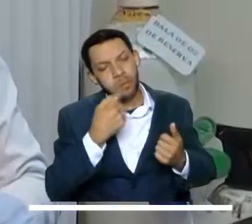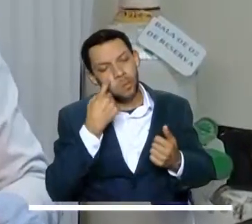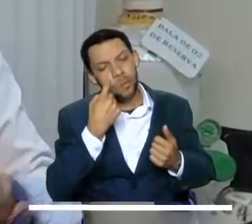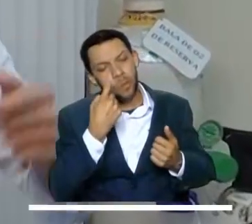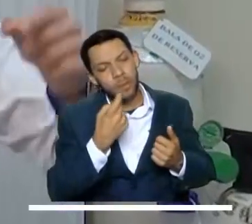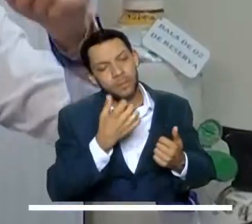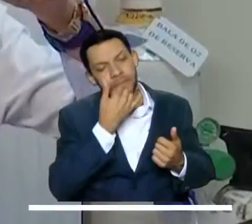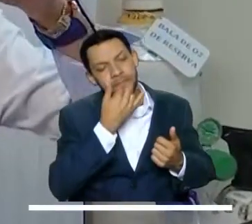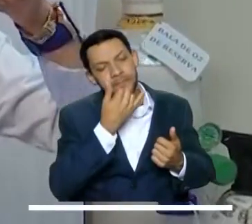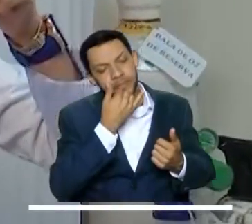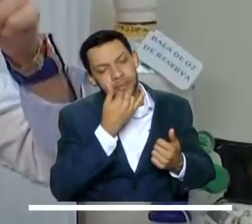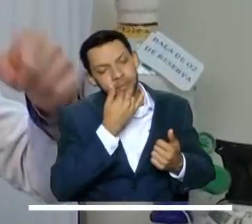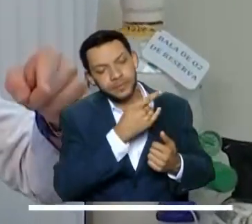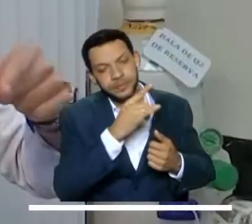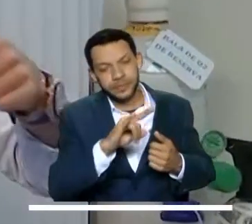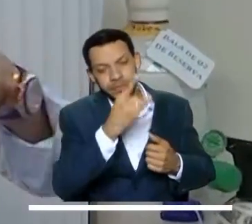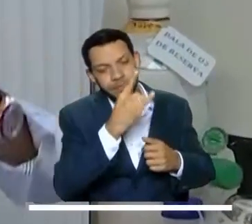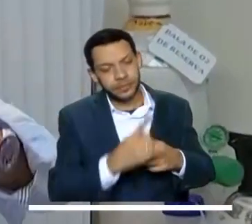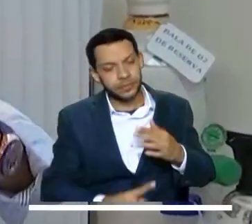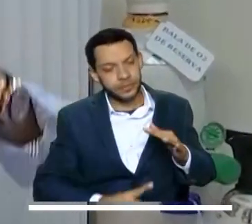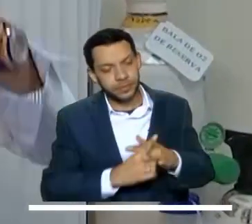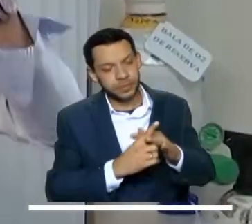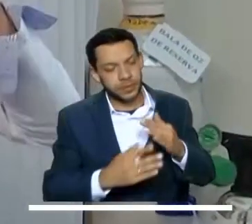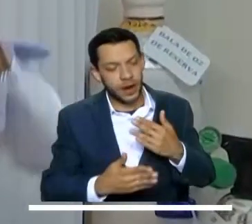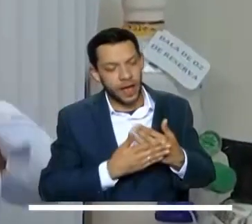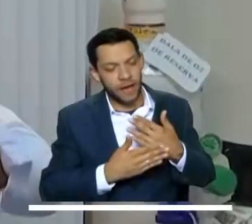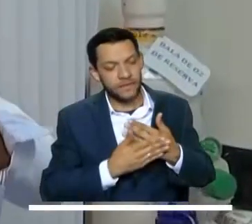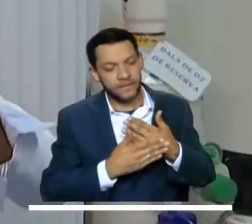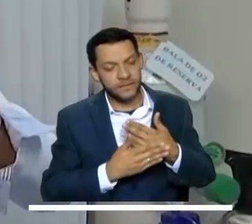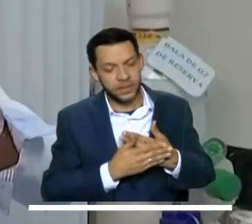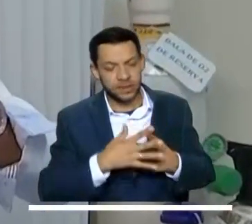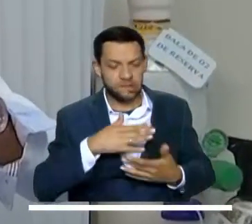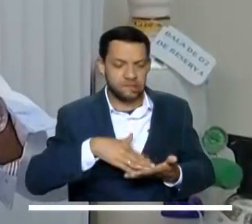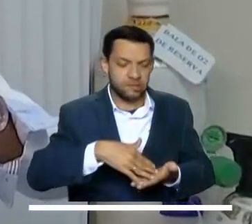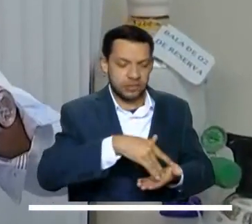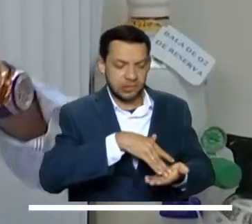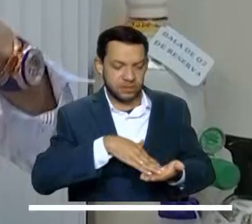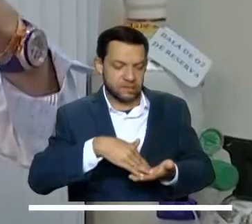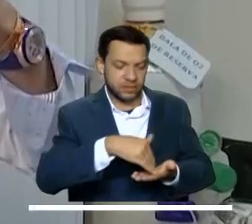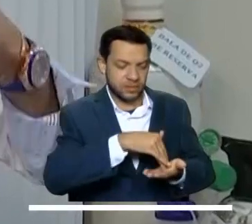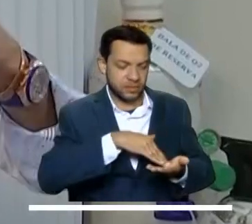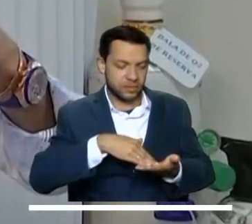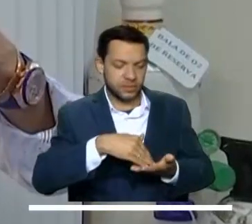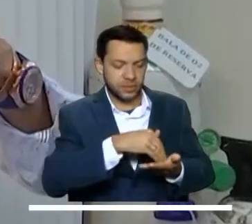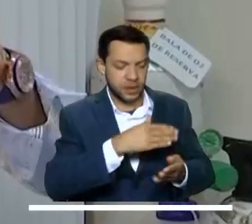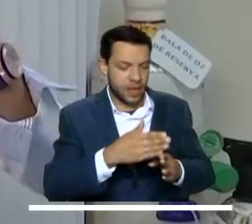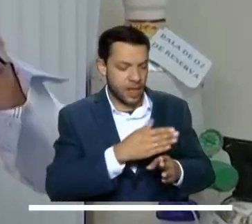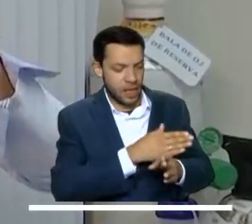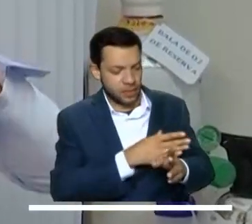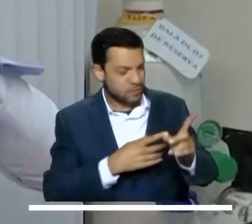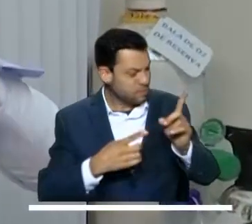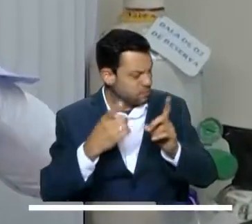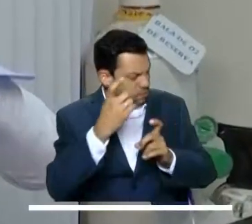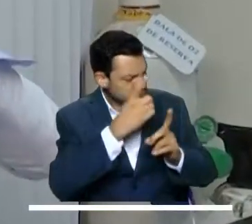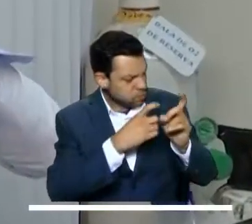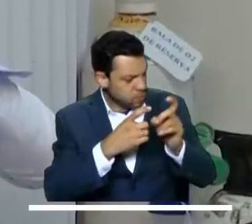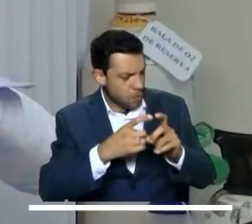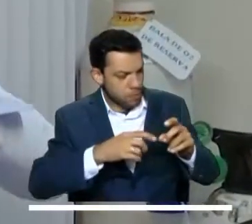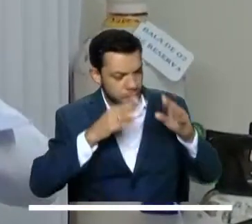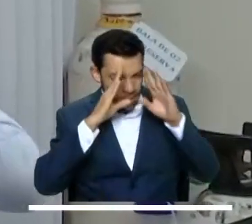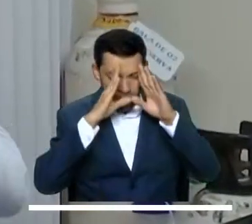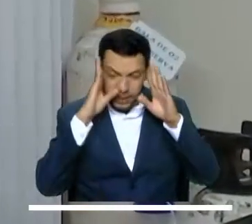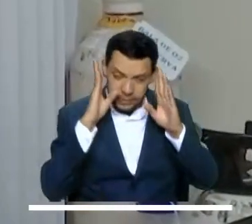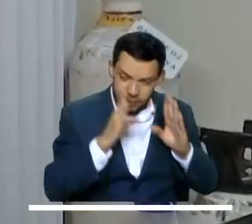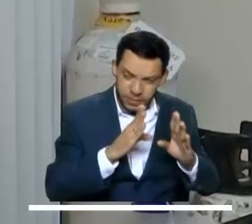síntoma. Porque si el doctor Luis Guillermo y Luis Miguel le hacen un diagnóstico a ustedes, ya él puede definir. Se le puede